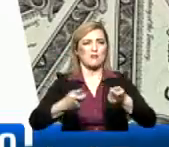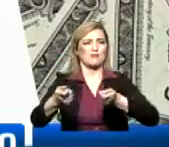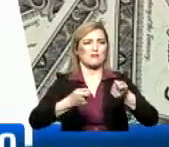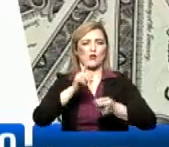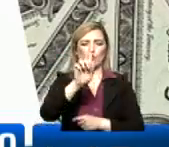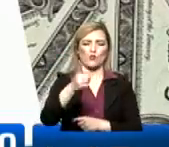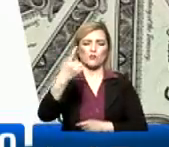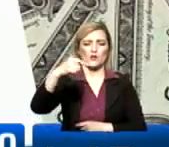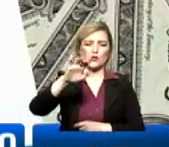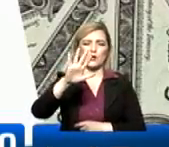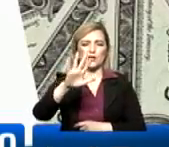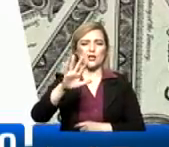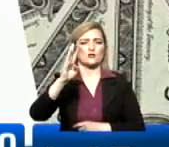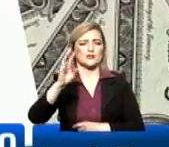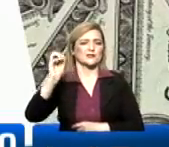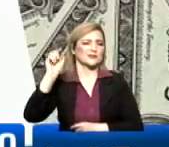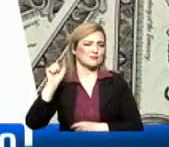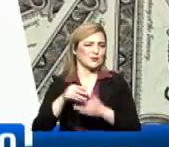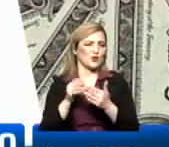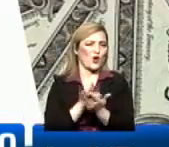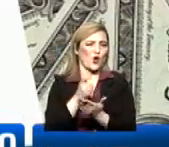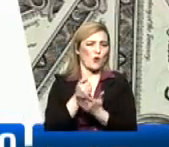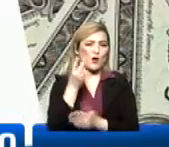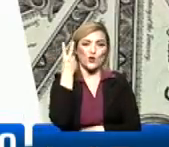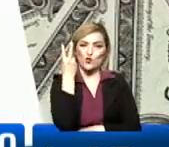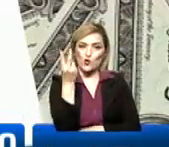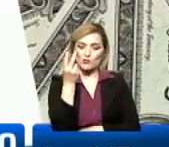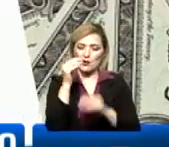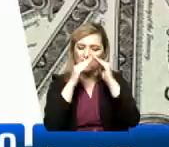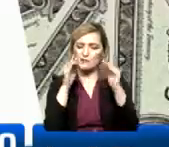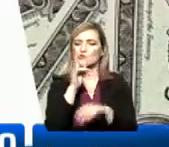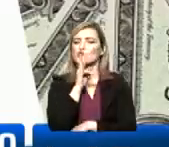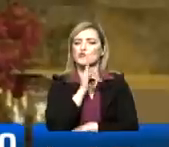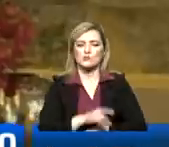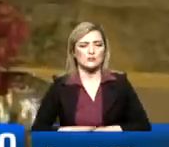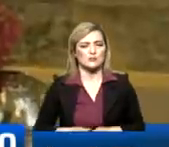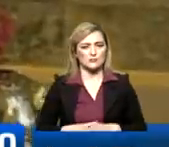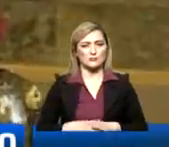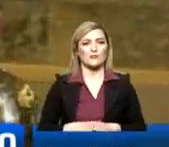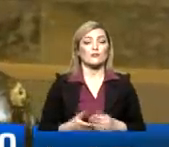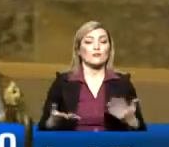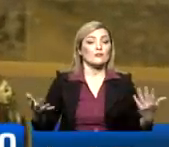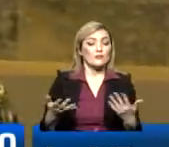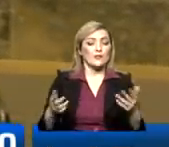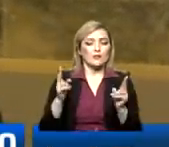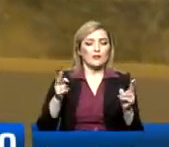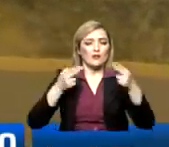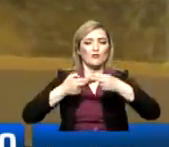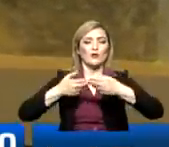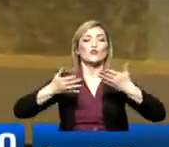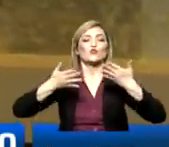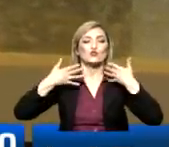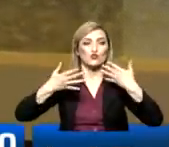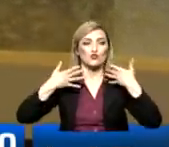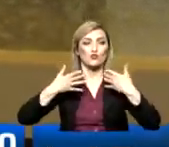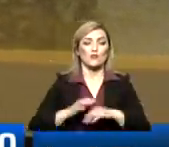de $1,500,000 para poder comprarse dos de sus bienes en Estados Unidos. A esto hay que sumarle el departamento en Guayaquil,